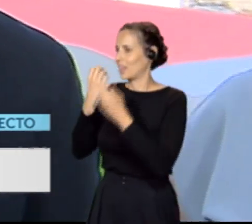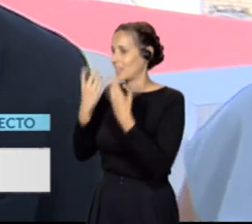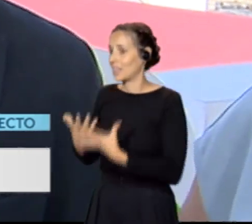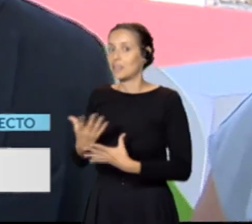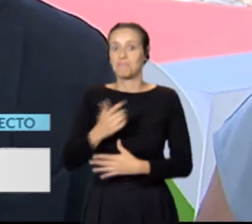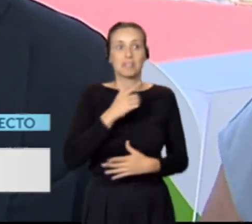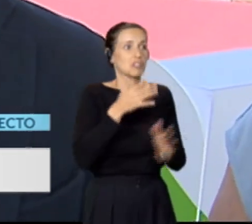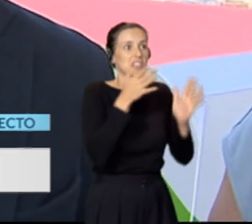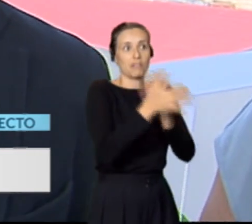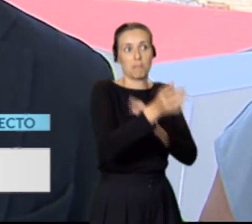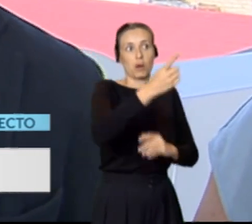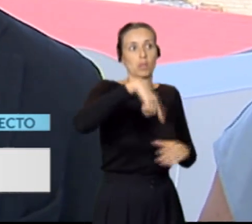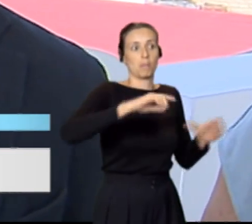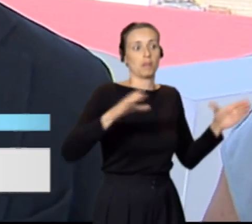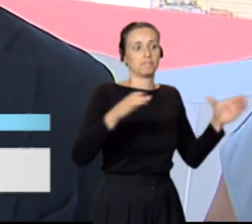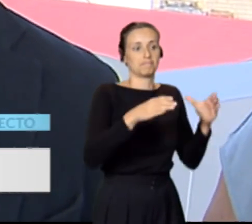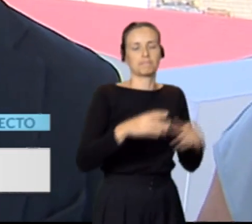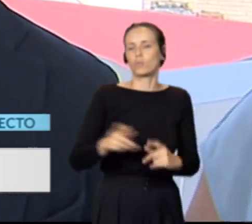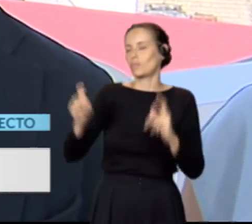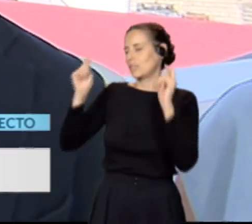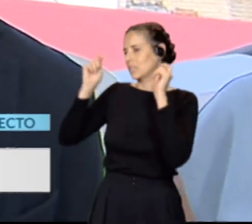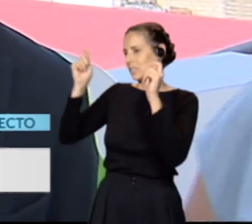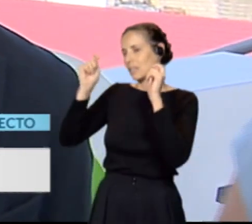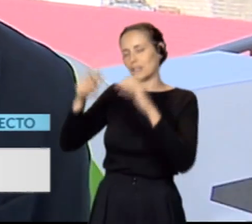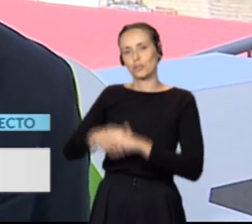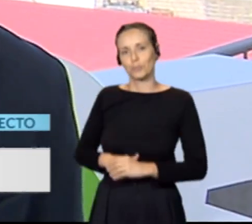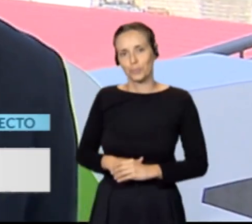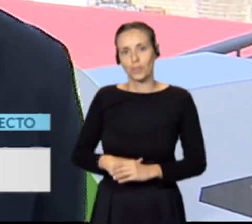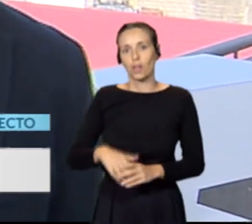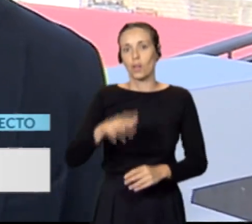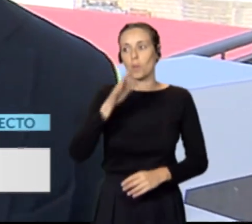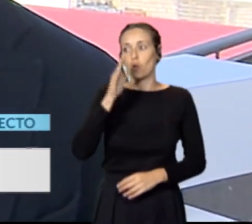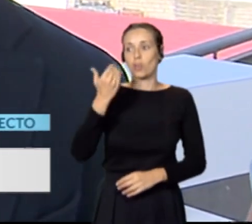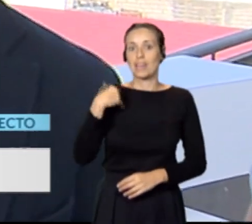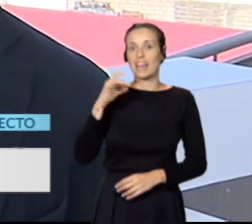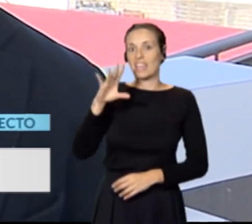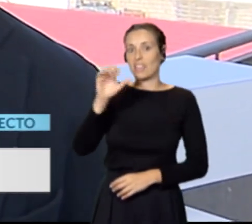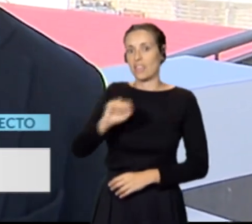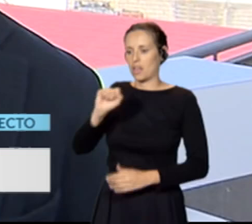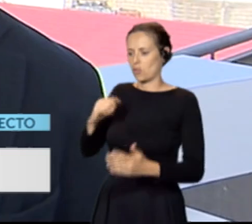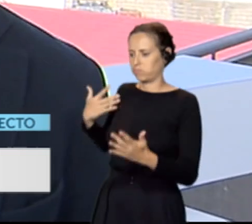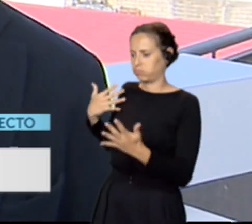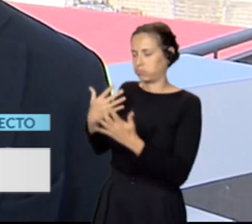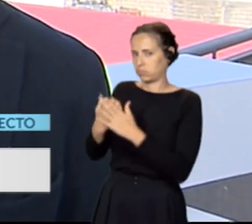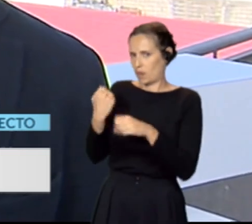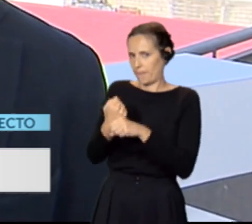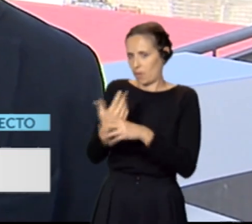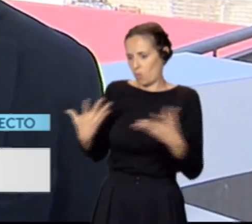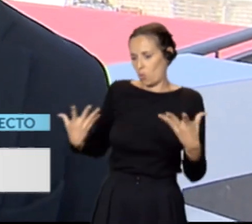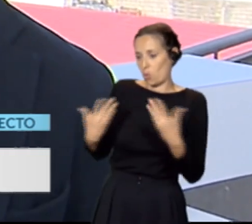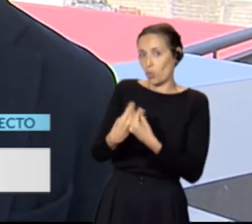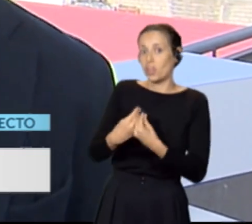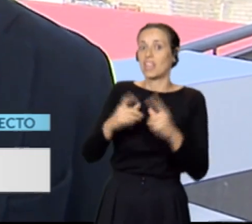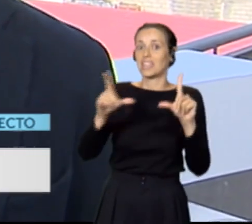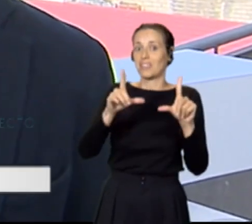el clúster pues supone una celebración después de de de 15 años de bueno de que llevamos trabajando conjuntamente la tele cumple 25